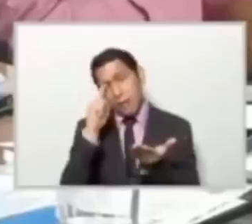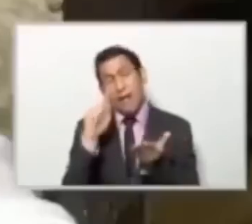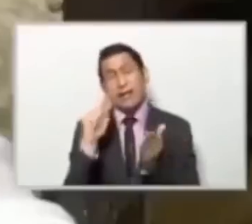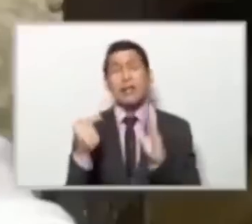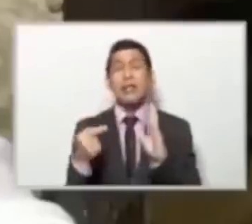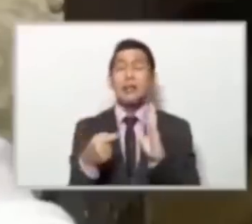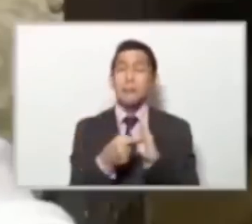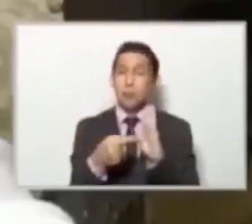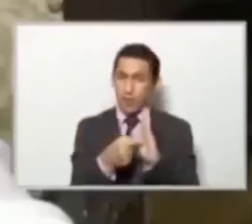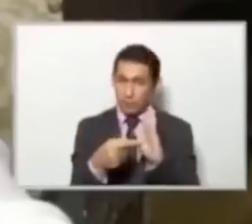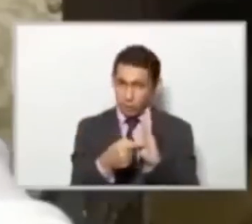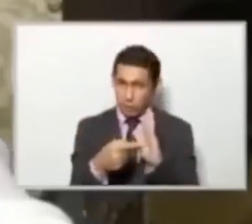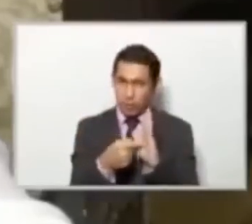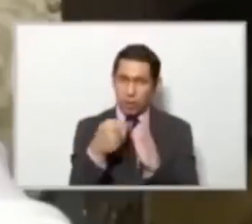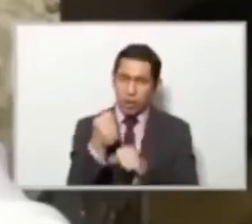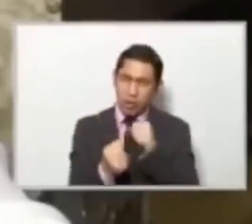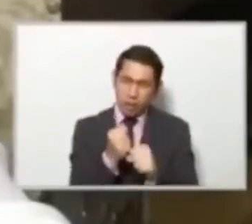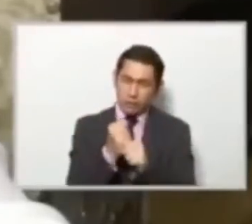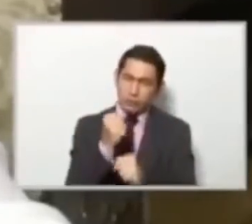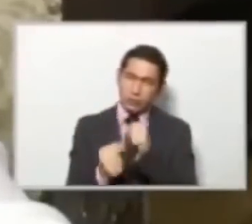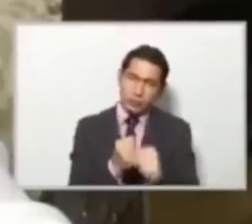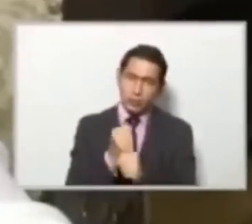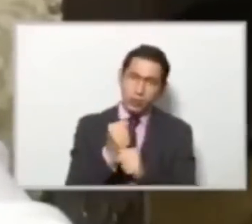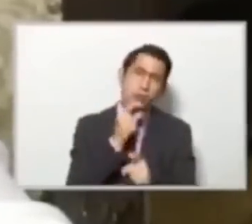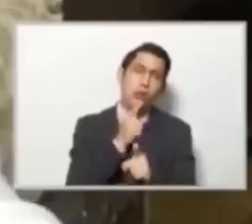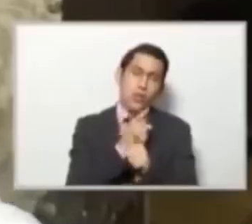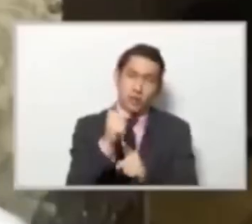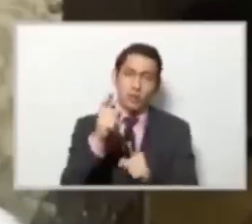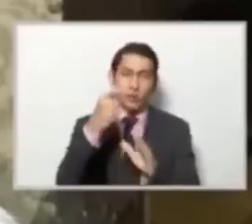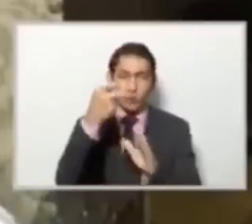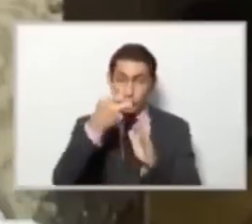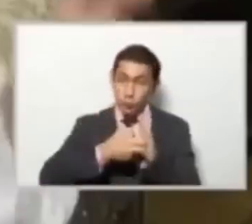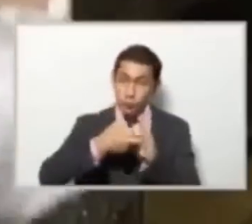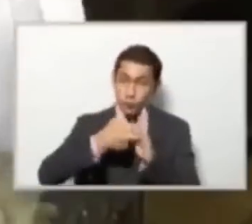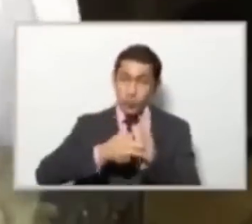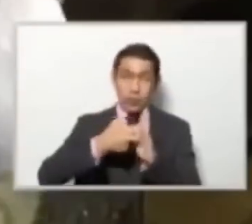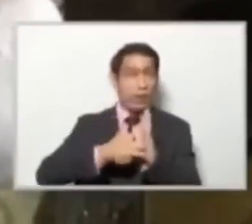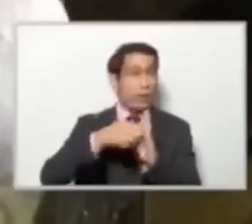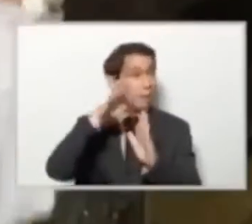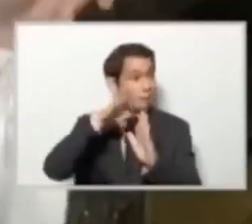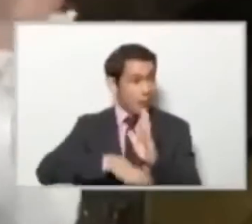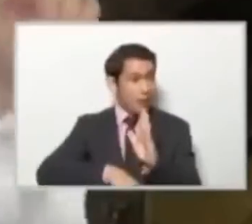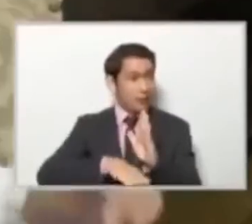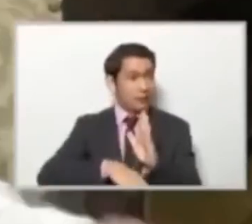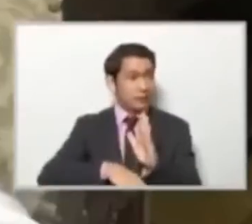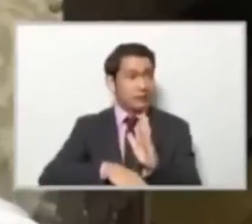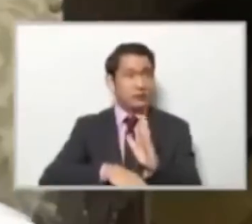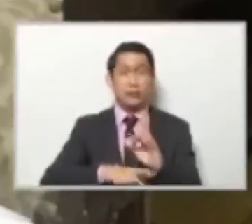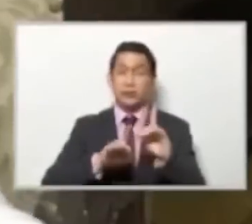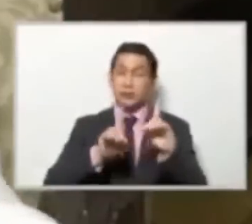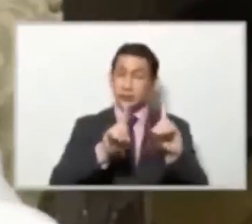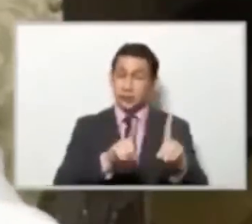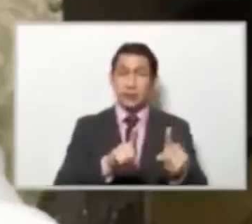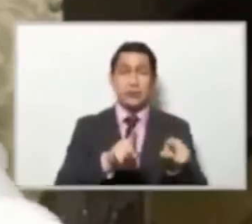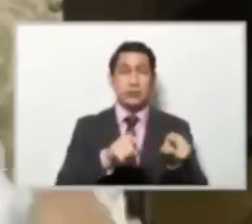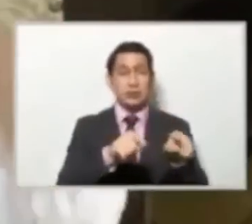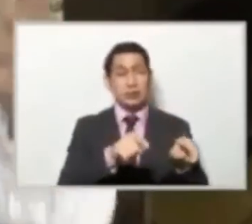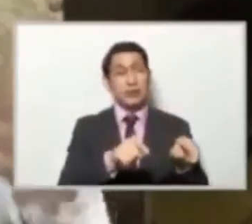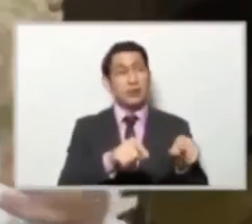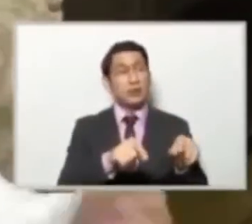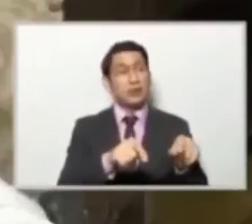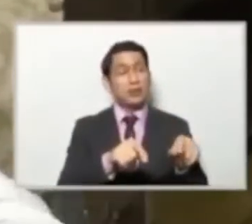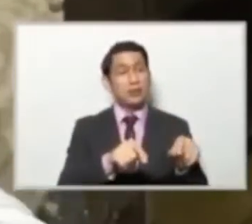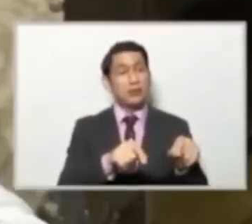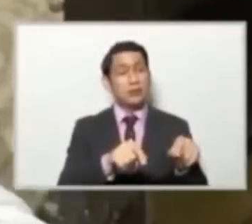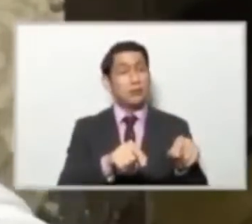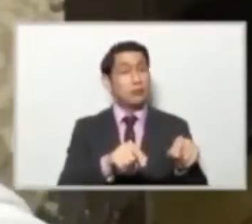este sentido, esta reforma que eleva moción contiene la reducción del número de revisiones vehiculares de 2 a 1 para los vehículos de uso intensivo.